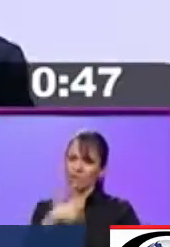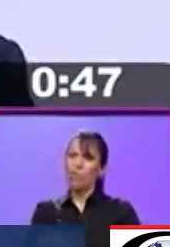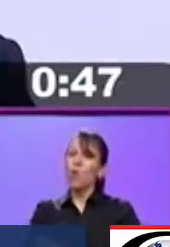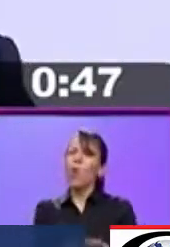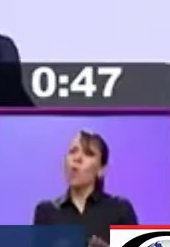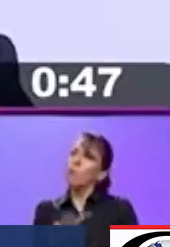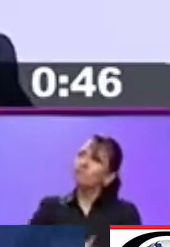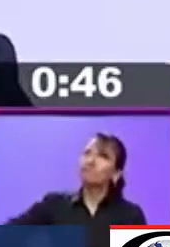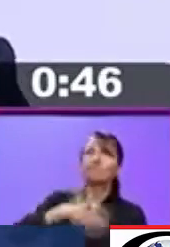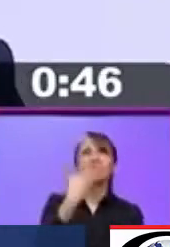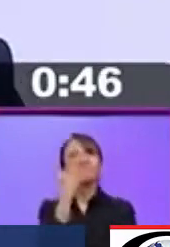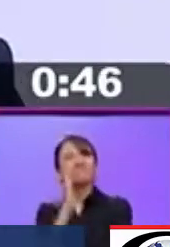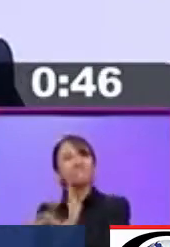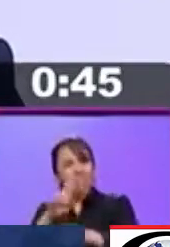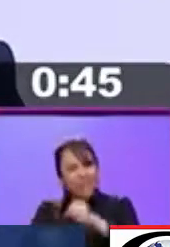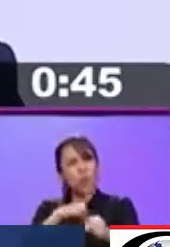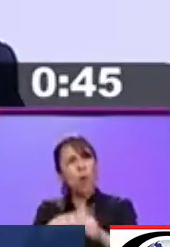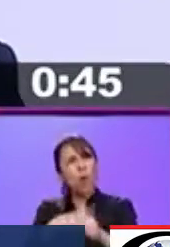proyecto